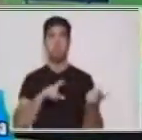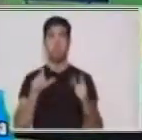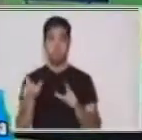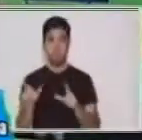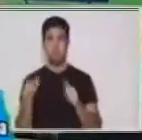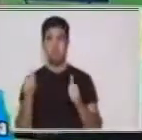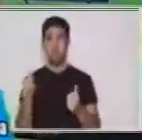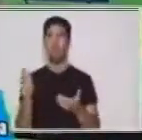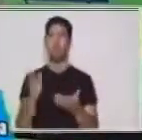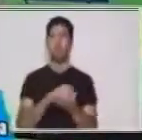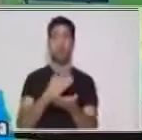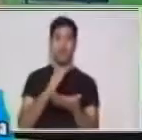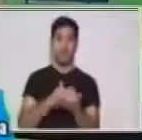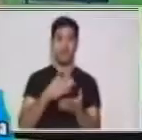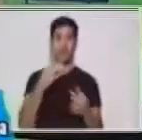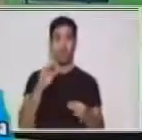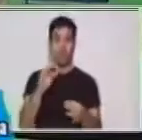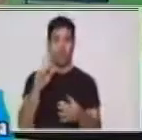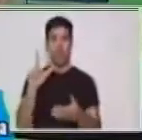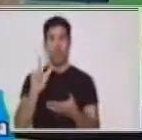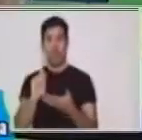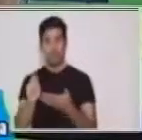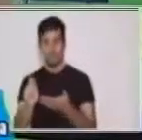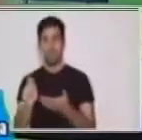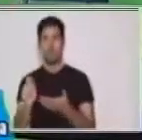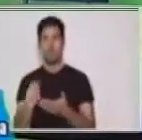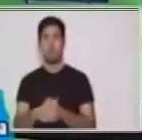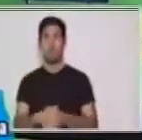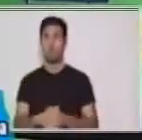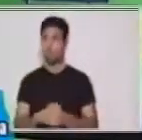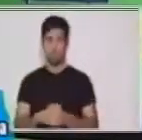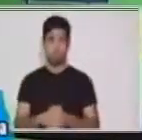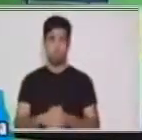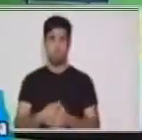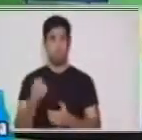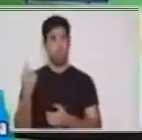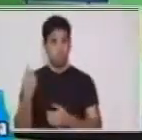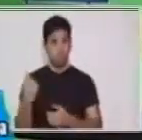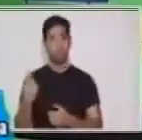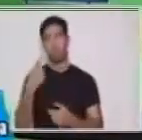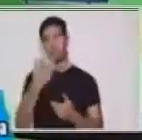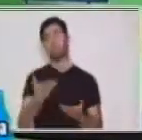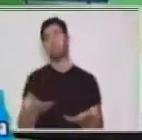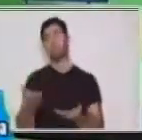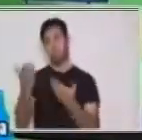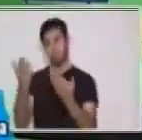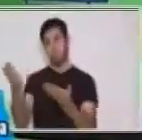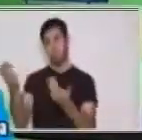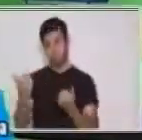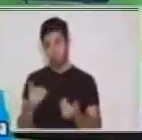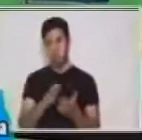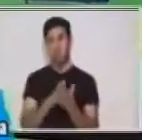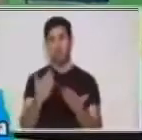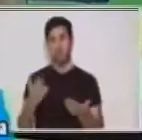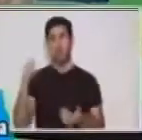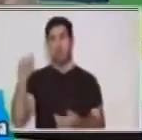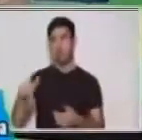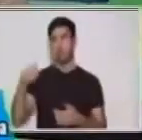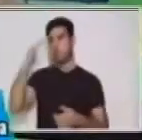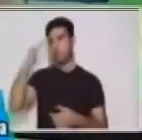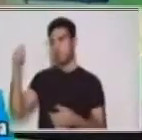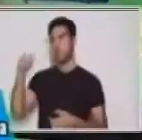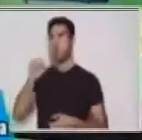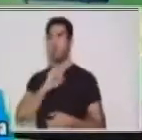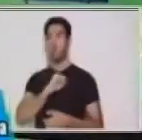¿Cuaderno, hojas, lápices, borrador? ¿No? Entonces ve a traerlo. Mientras tanto saludamos a nuestro